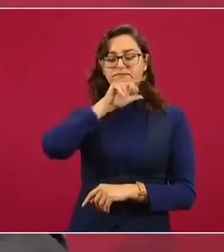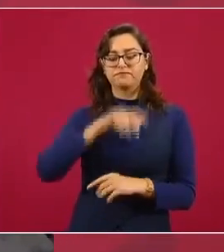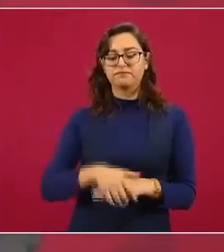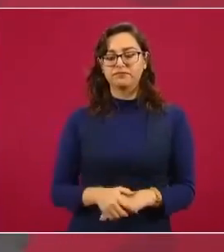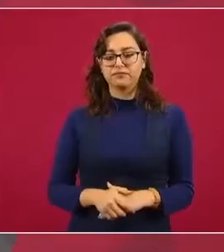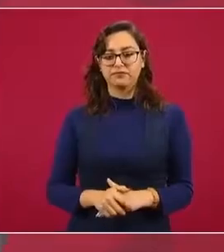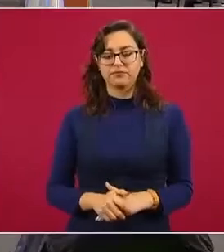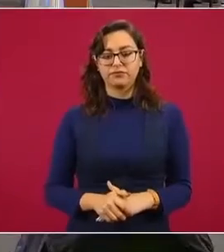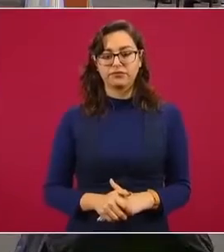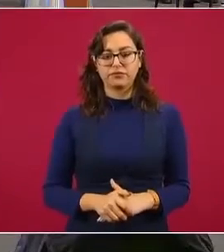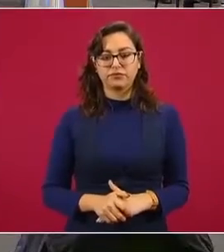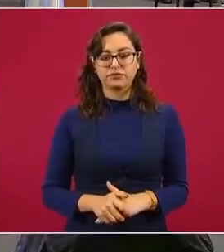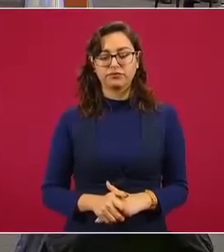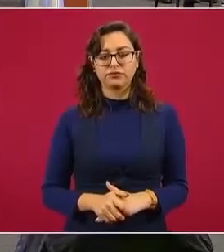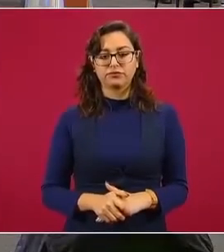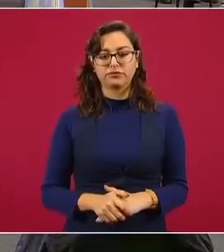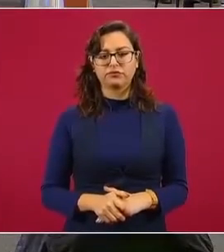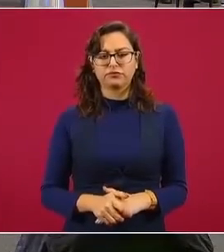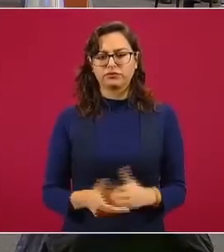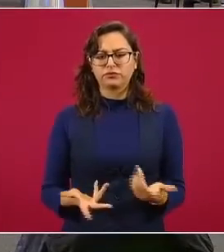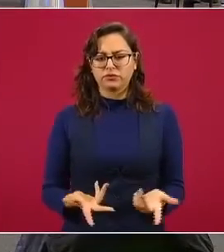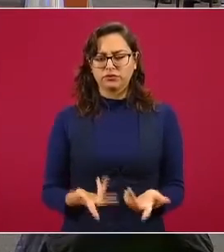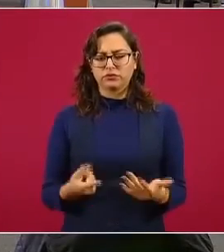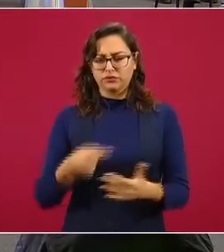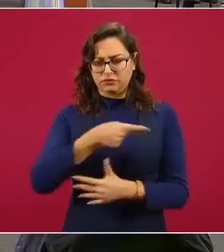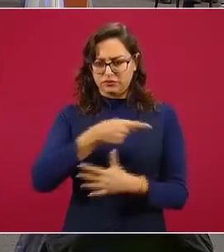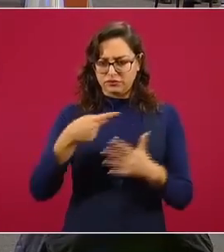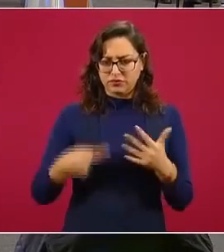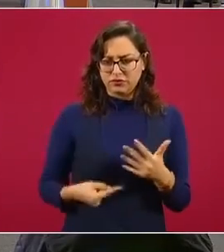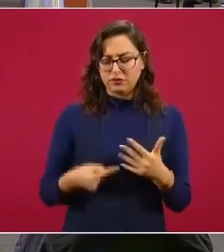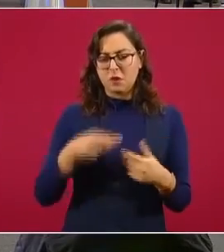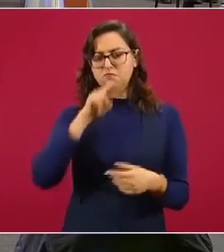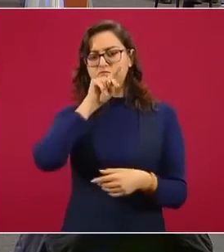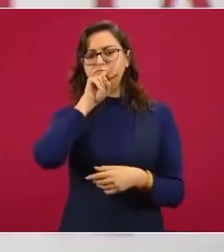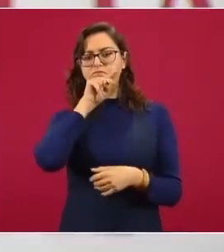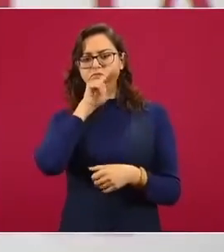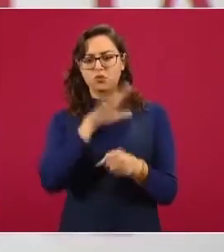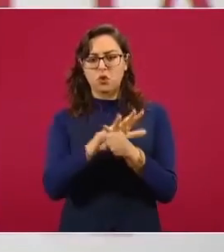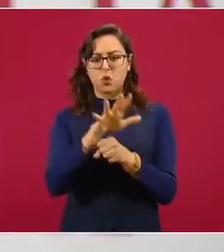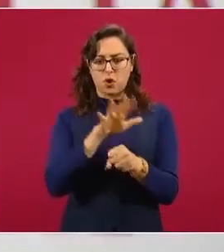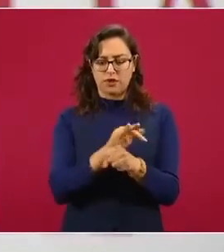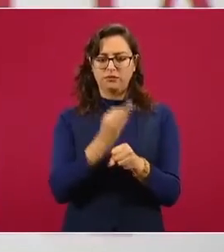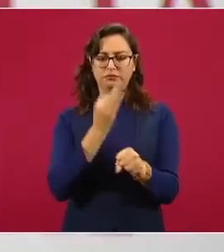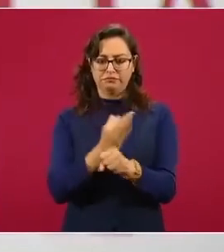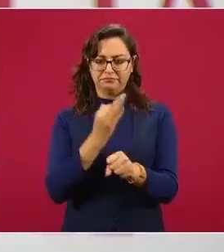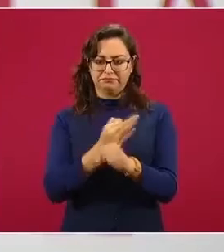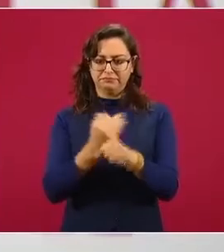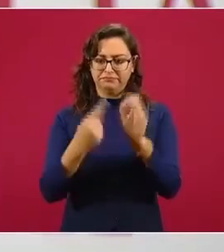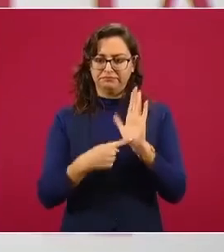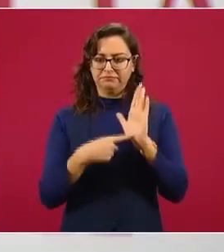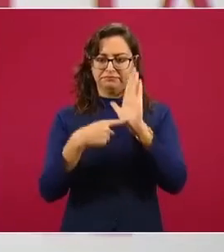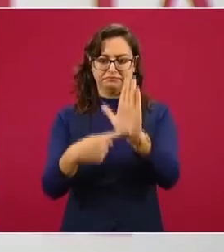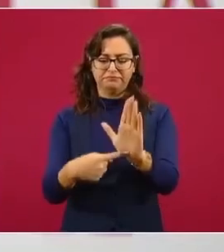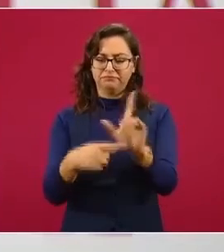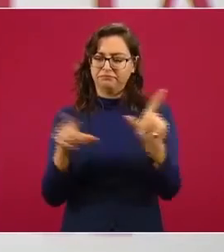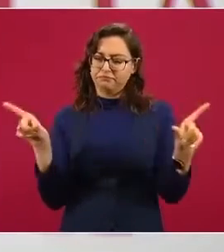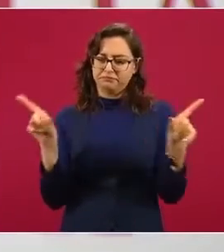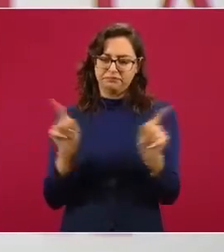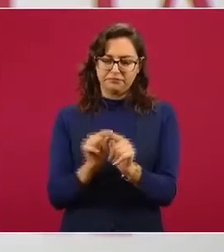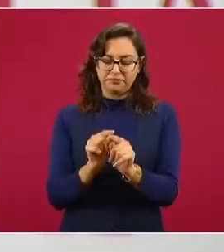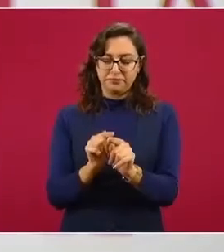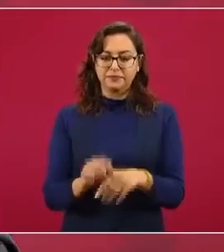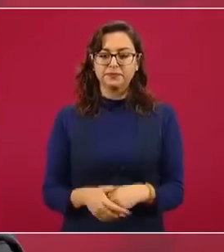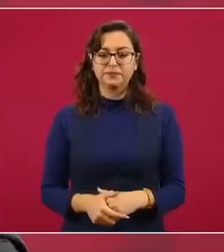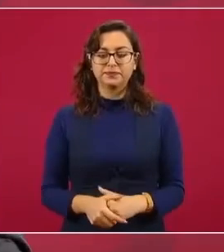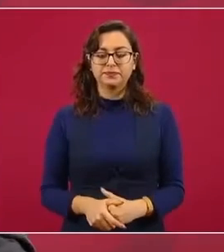favor, que me permito resumir muy brevemente en lo que compartió